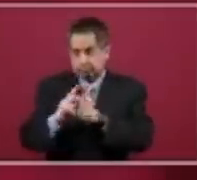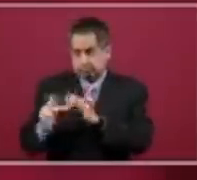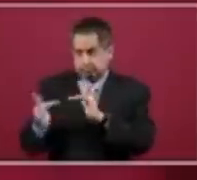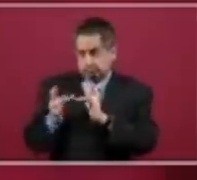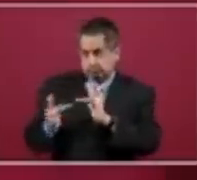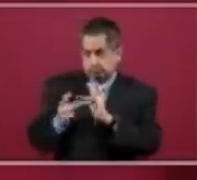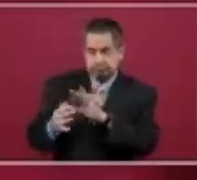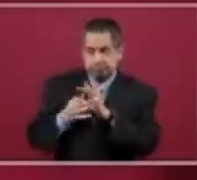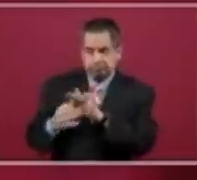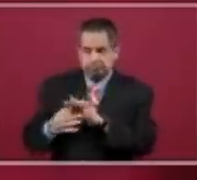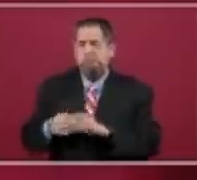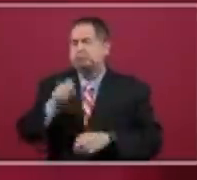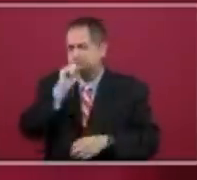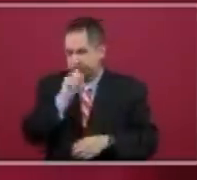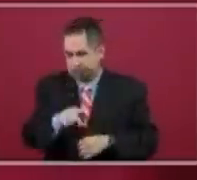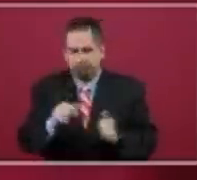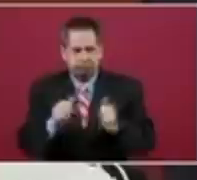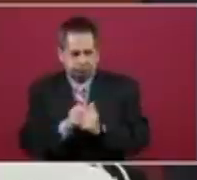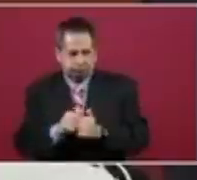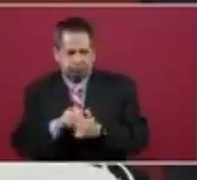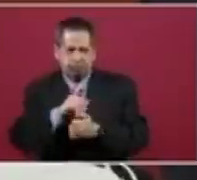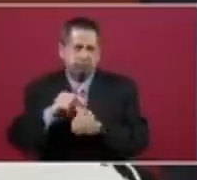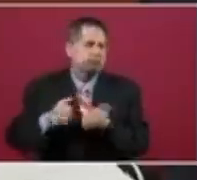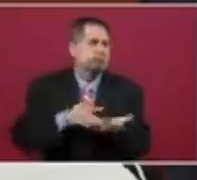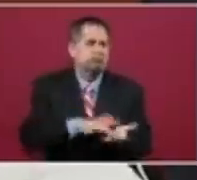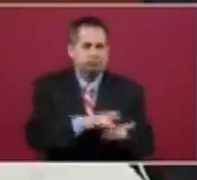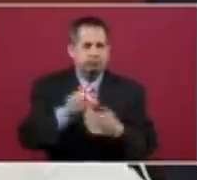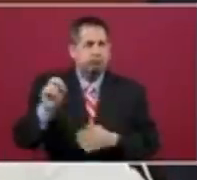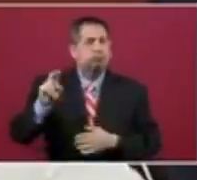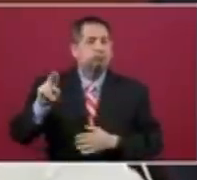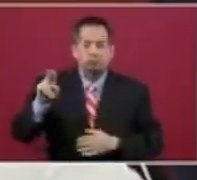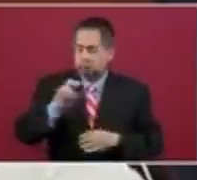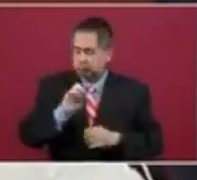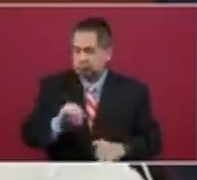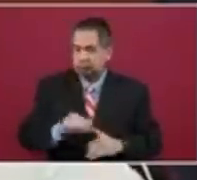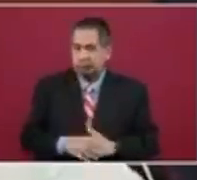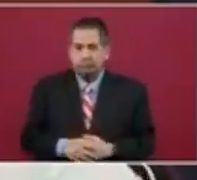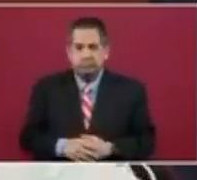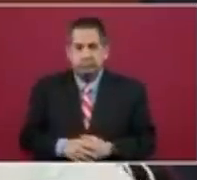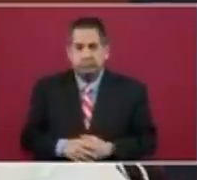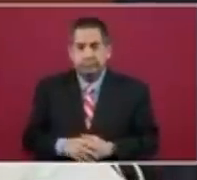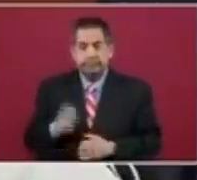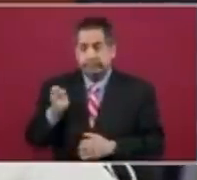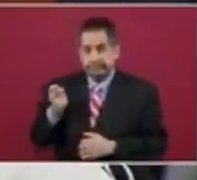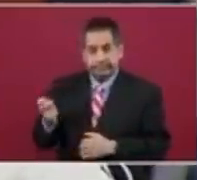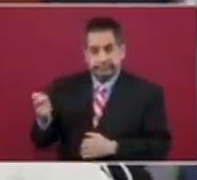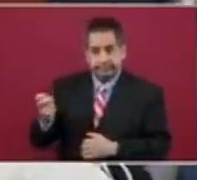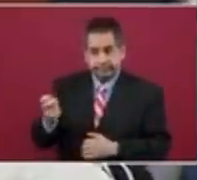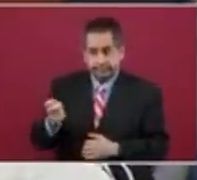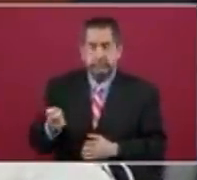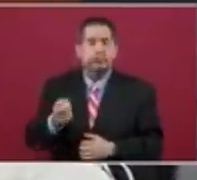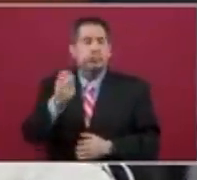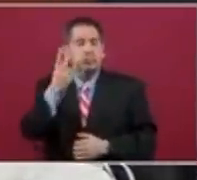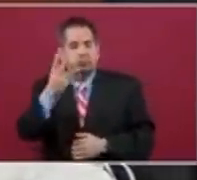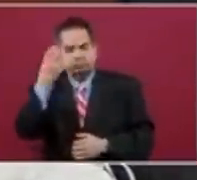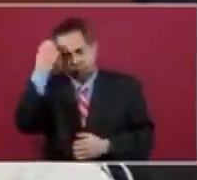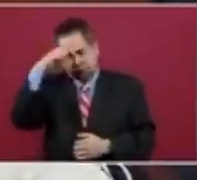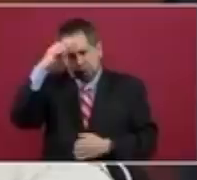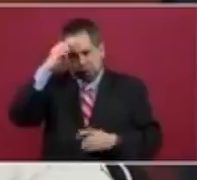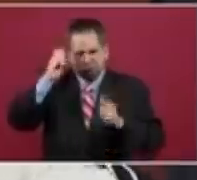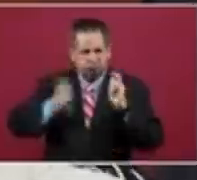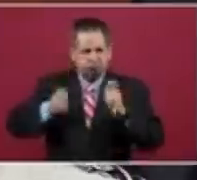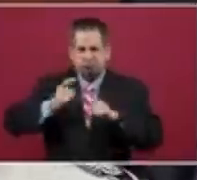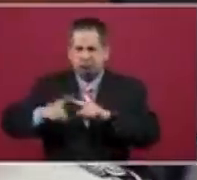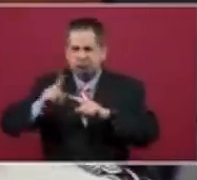este ejercicio cuenta con el respaldo. A través de estas oficinas se trajeron 4 expertos de